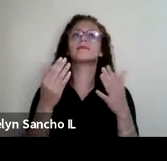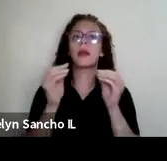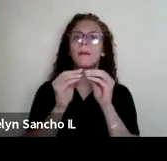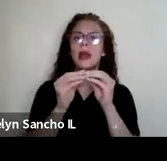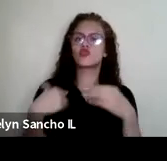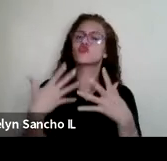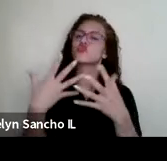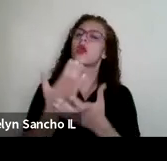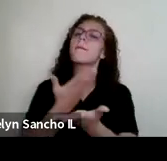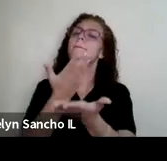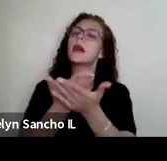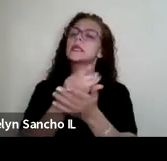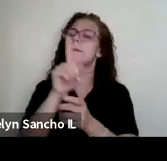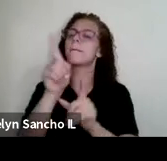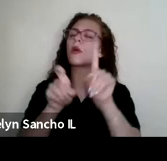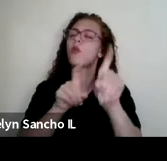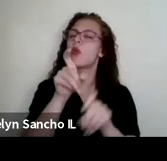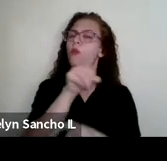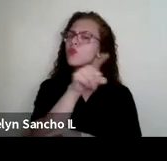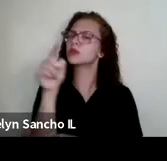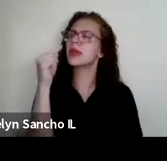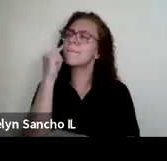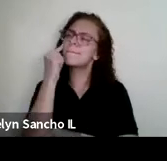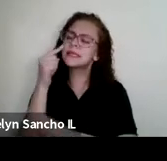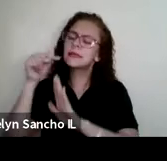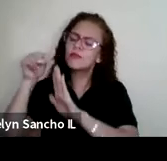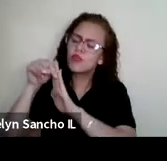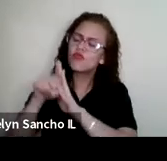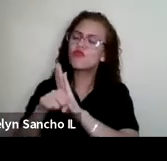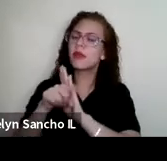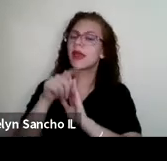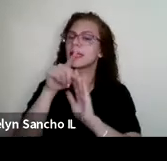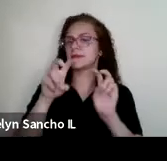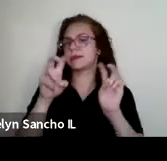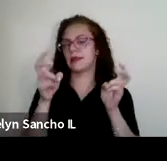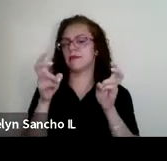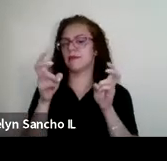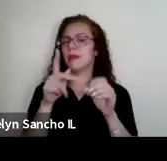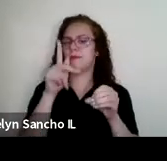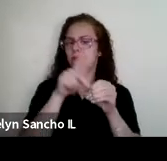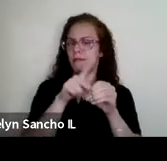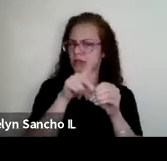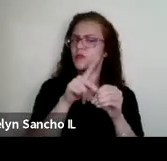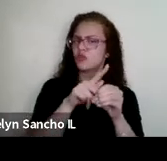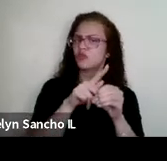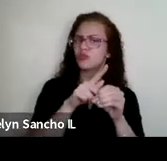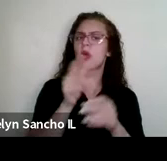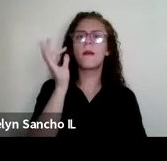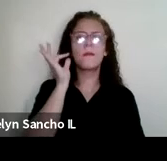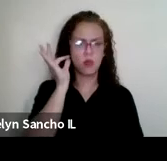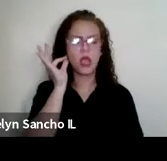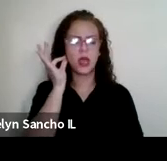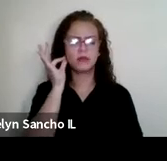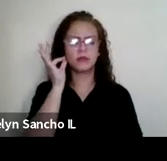dejar planteadas preguntas para que pensemos profundamente en este tema de la participación de las